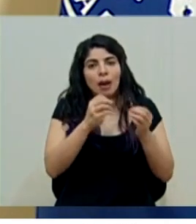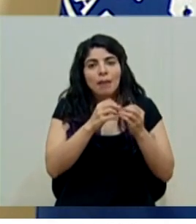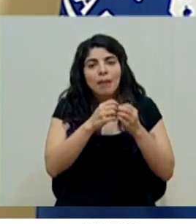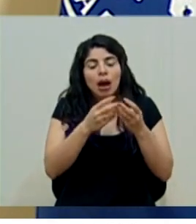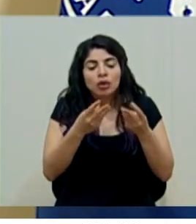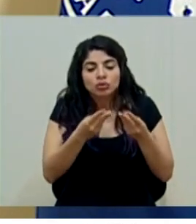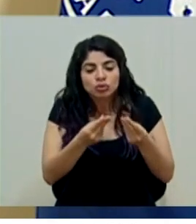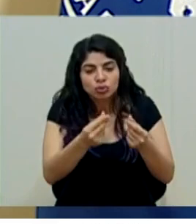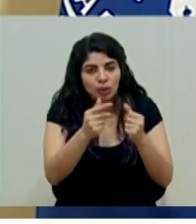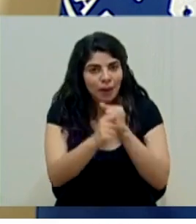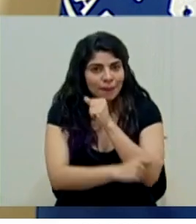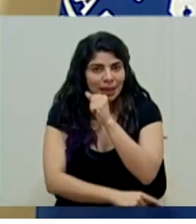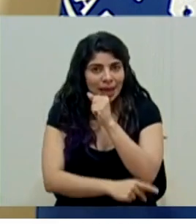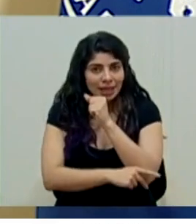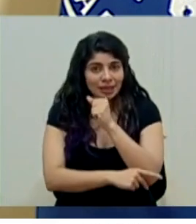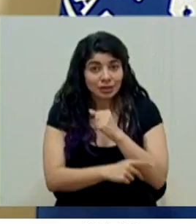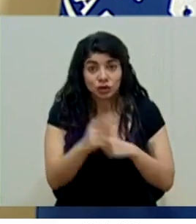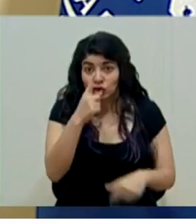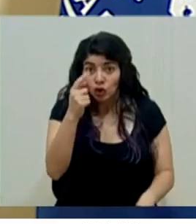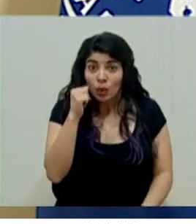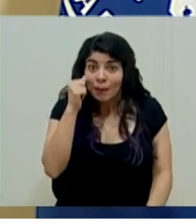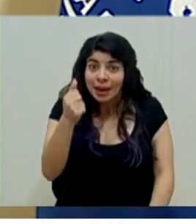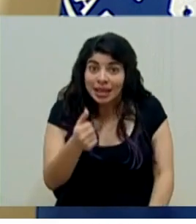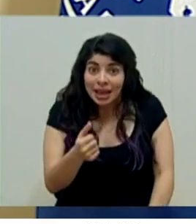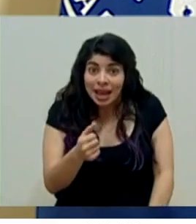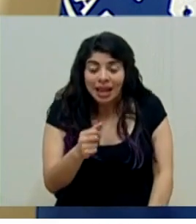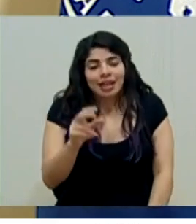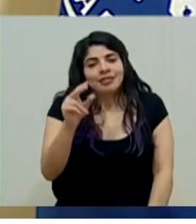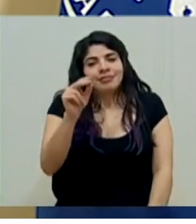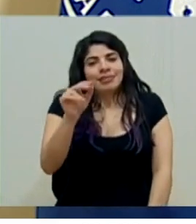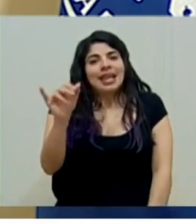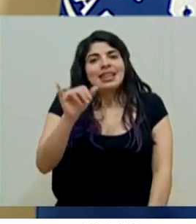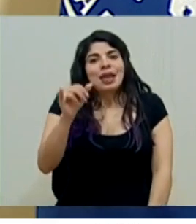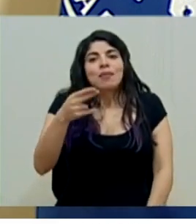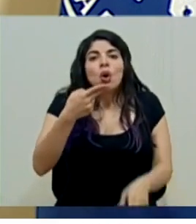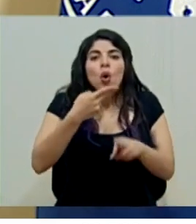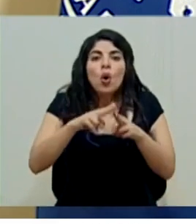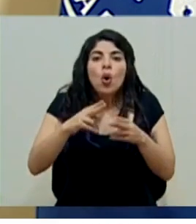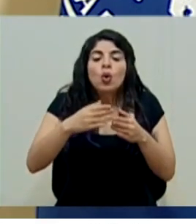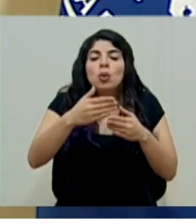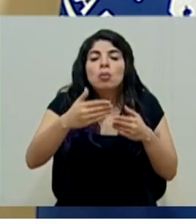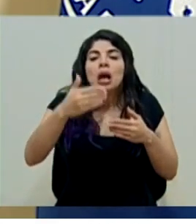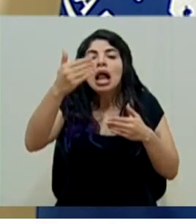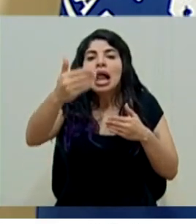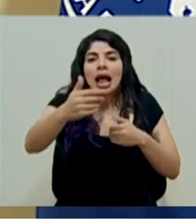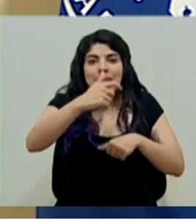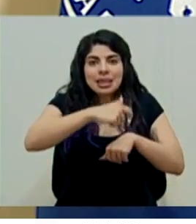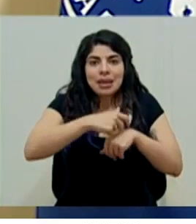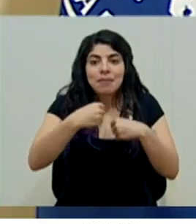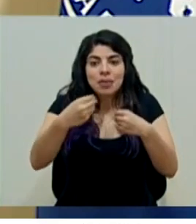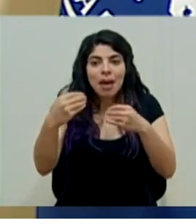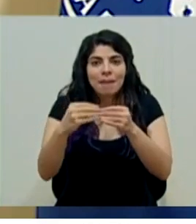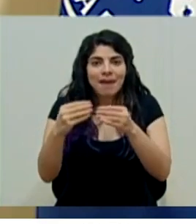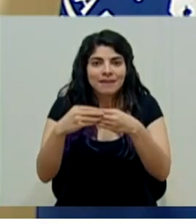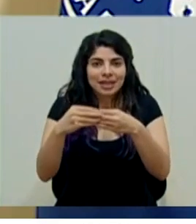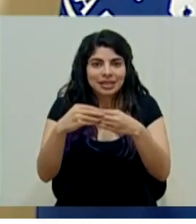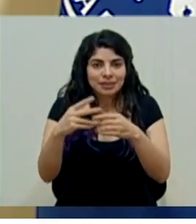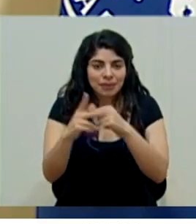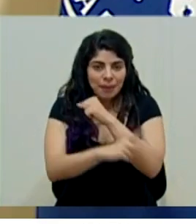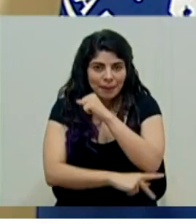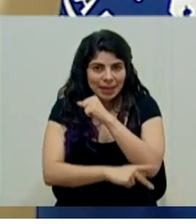viabilidad al país, no solo mañana, sino en el corto, mediano y largo plazo.